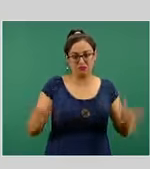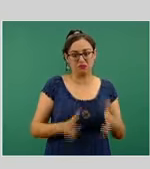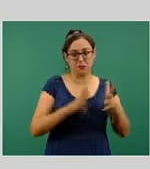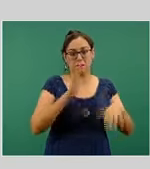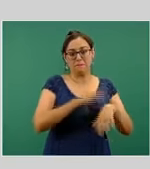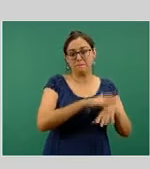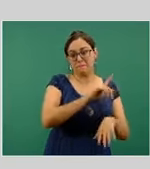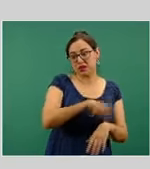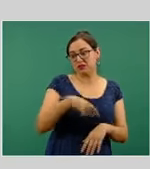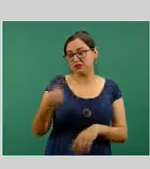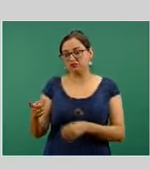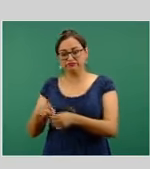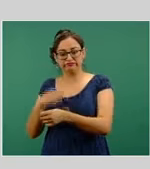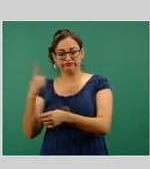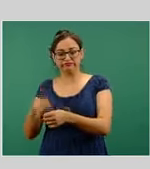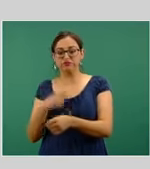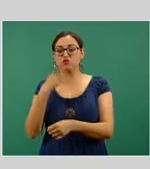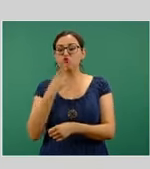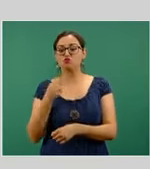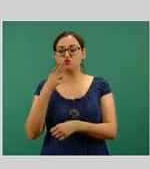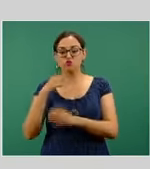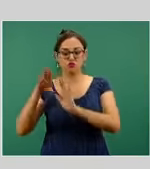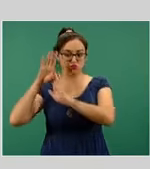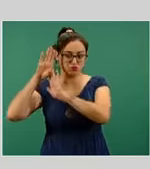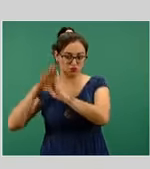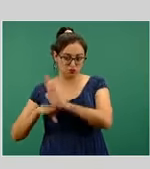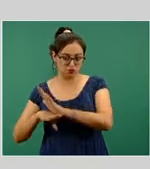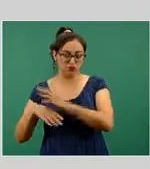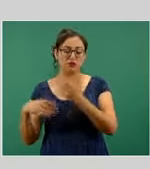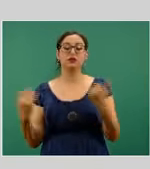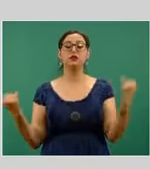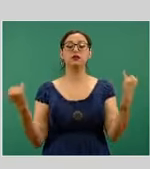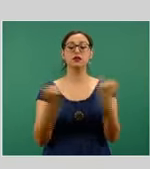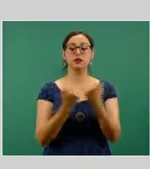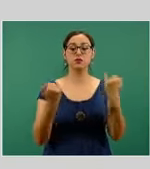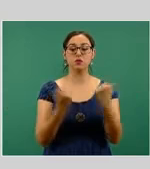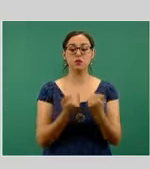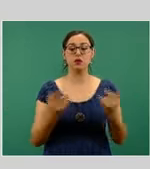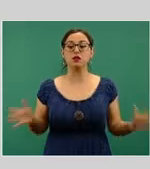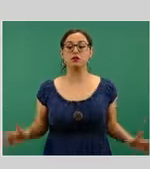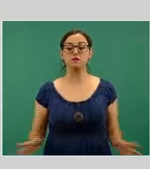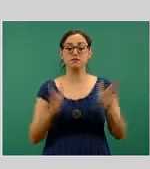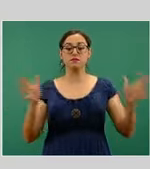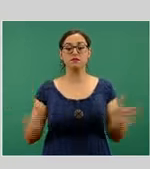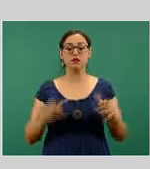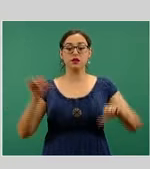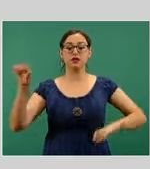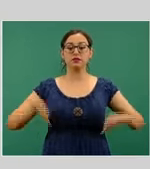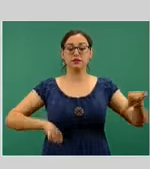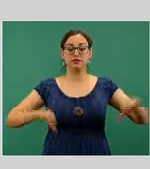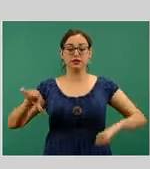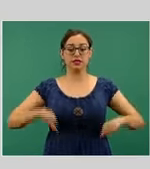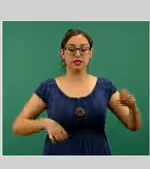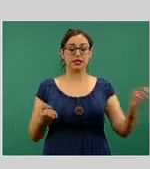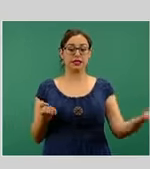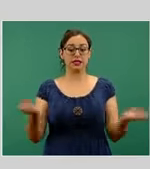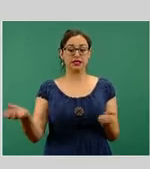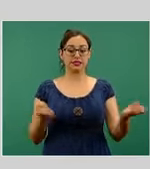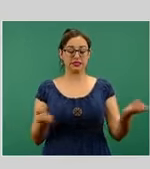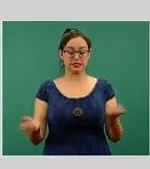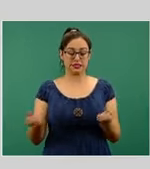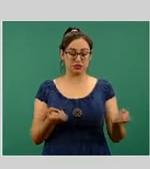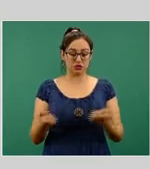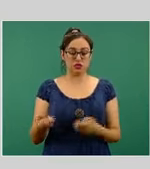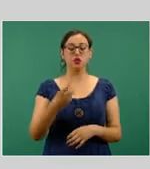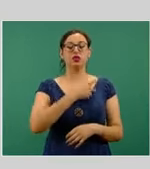y la transformación del entorno para promoción de la actividad física, que también es otra cosa que tiene efectos